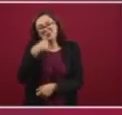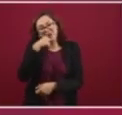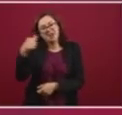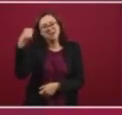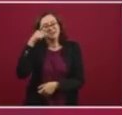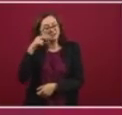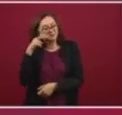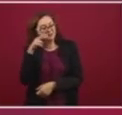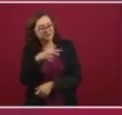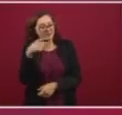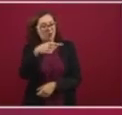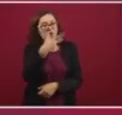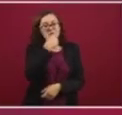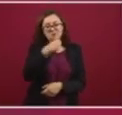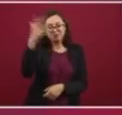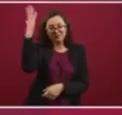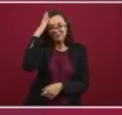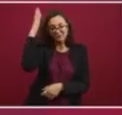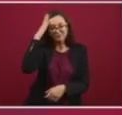trae un reloj